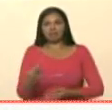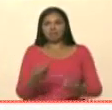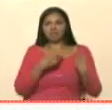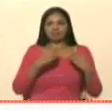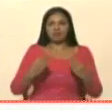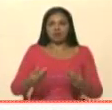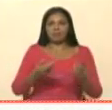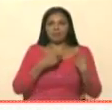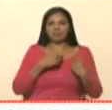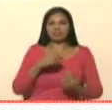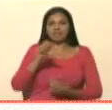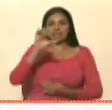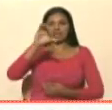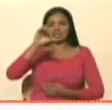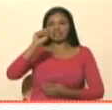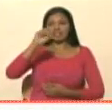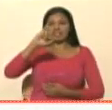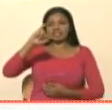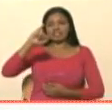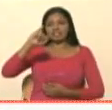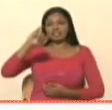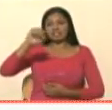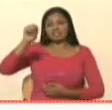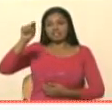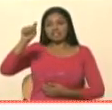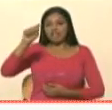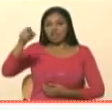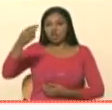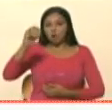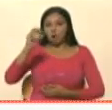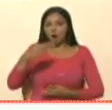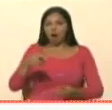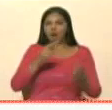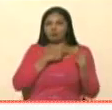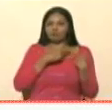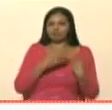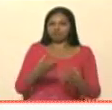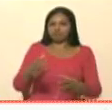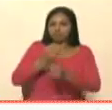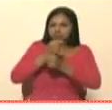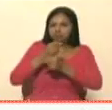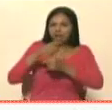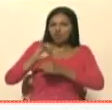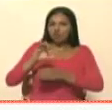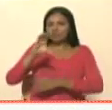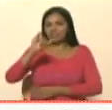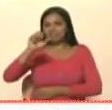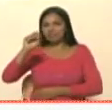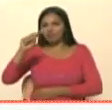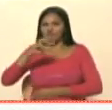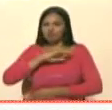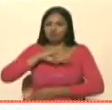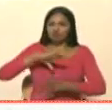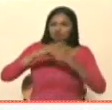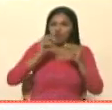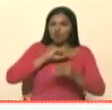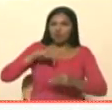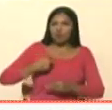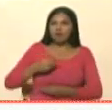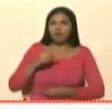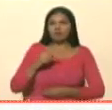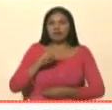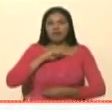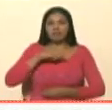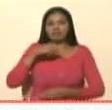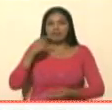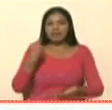empresa Citgo, empresa de todos los venezolanos en Estados Unidos, apoderarse de Citgo por una supuesta deuda que tiene